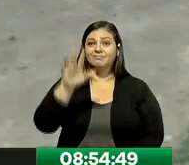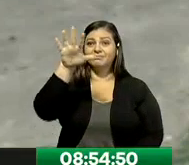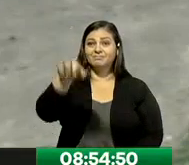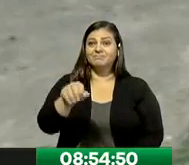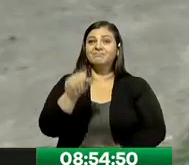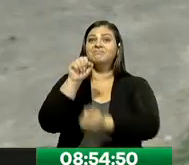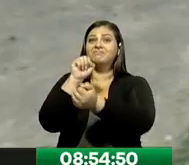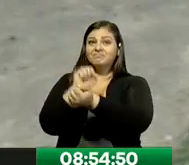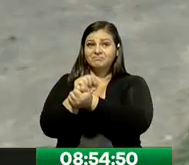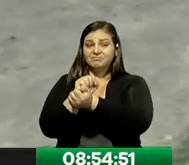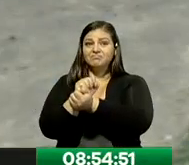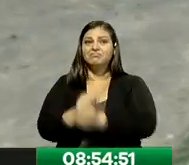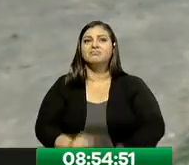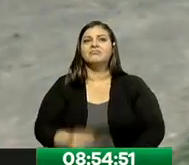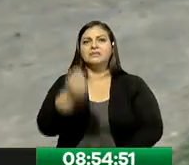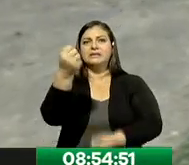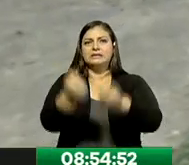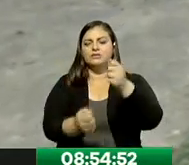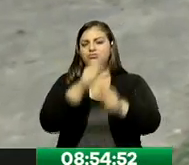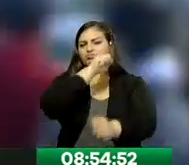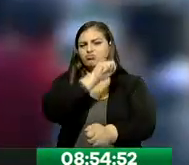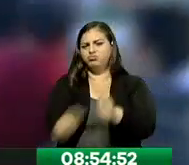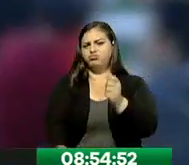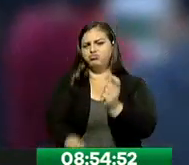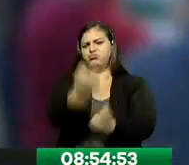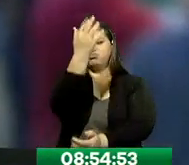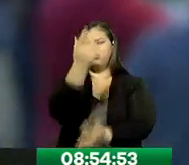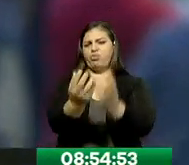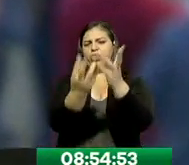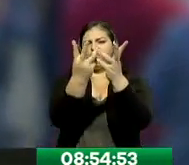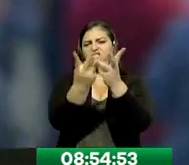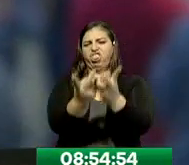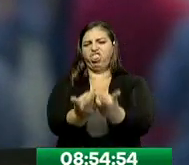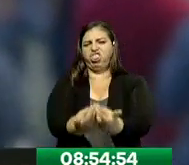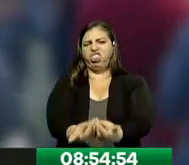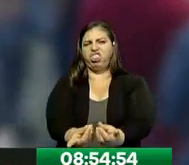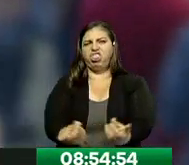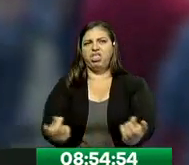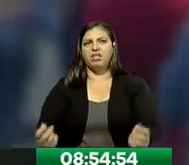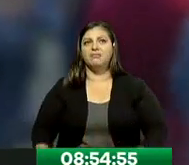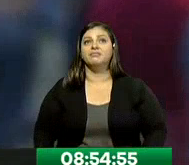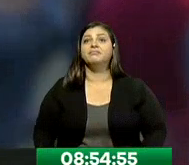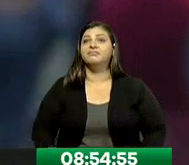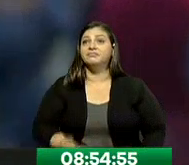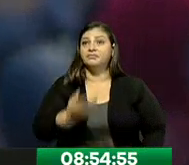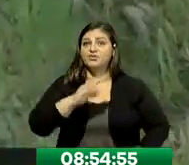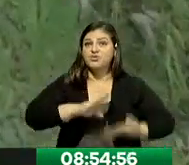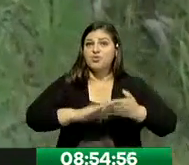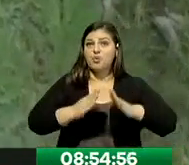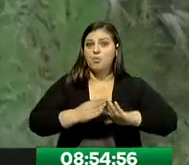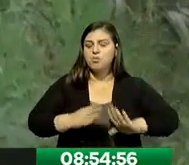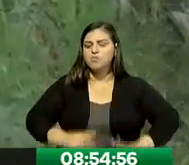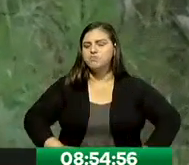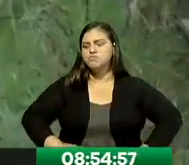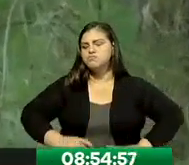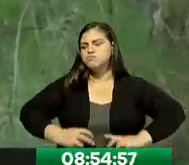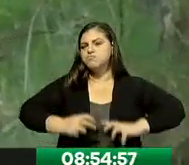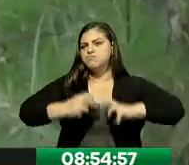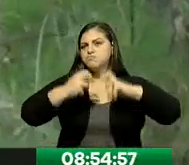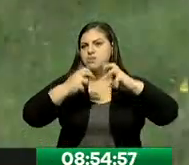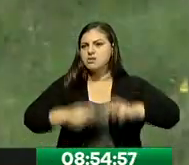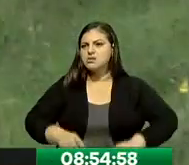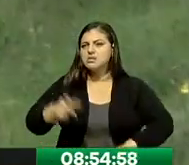cenizas, una tunda fuerte y un intento de linchamiento, la comunidad unida del cruce de Monay deja claro el destino de quienes intenten